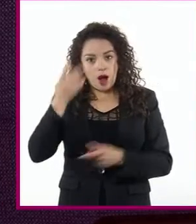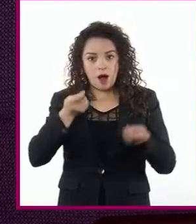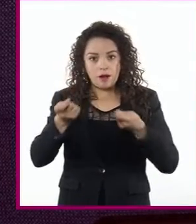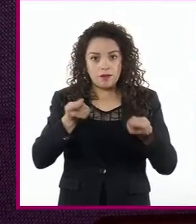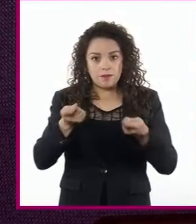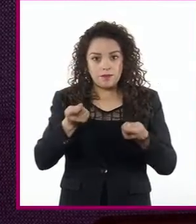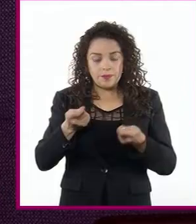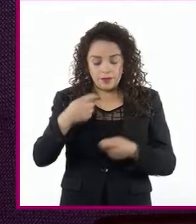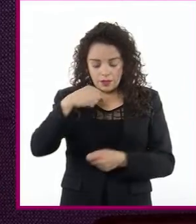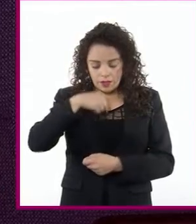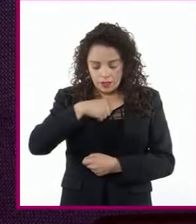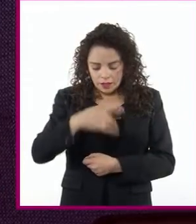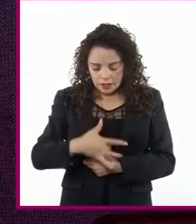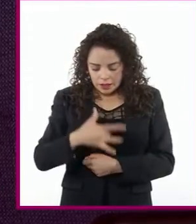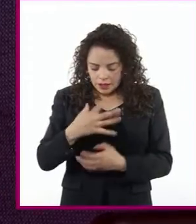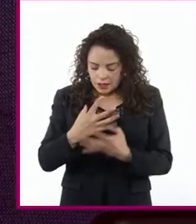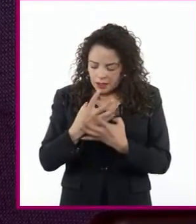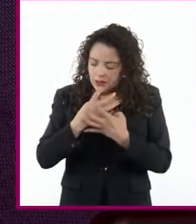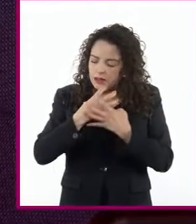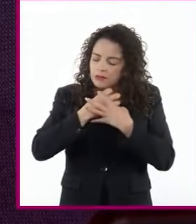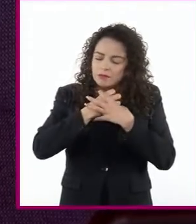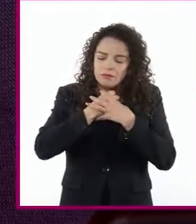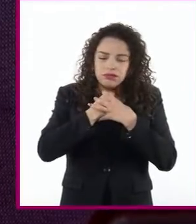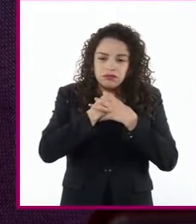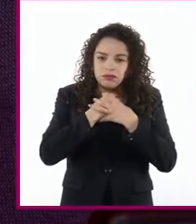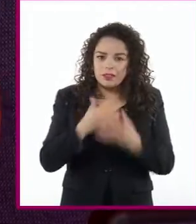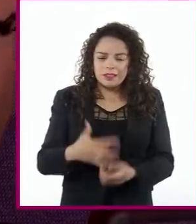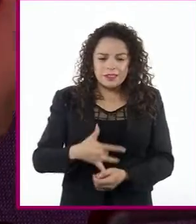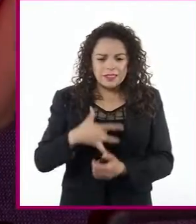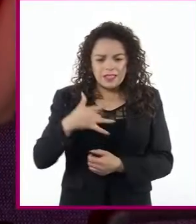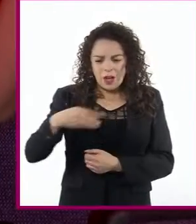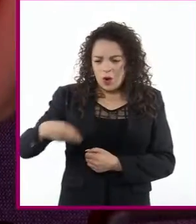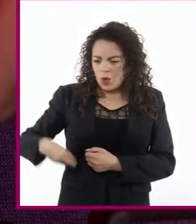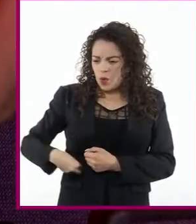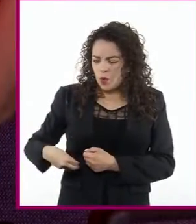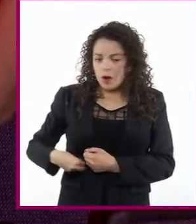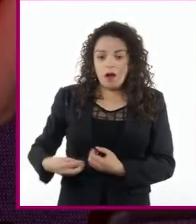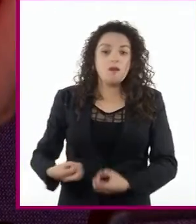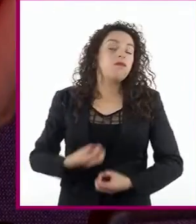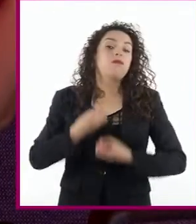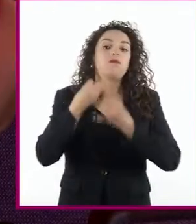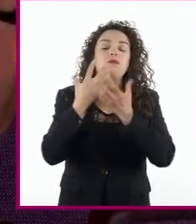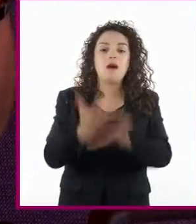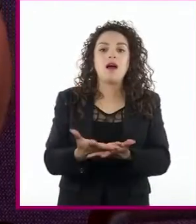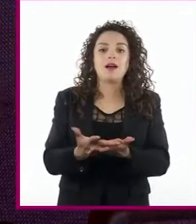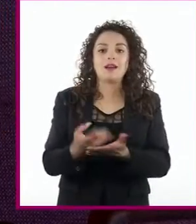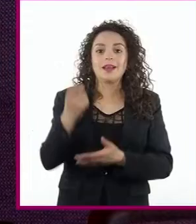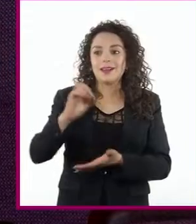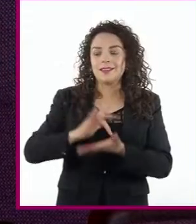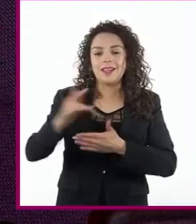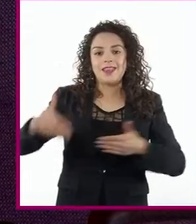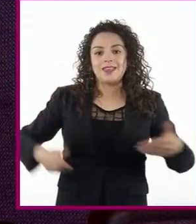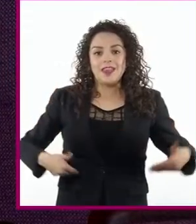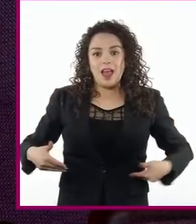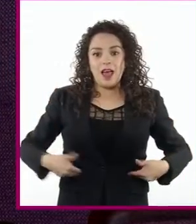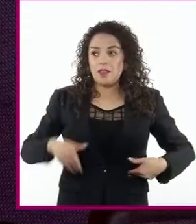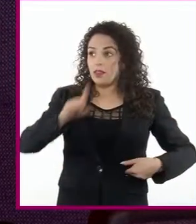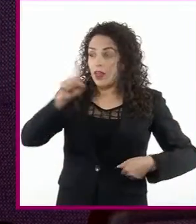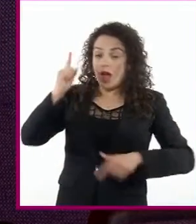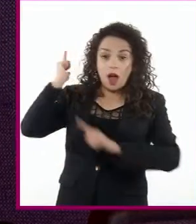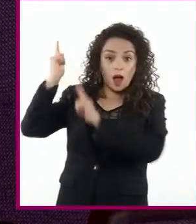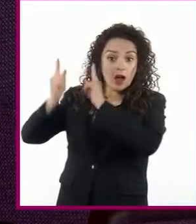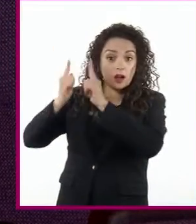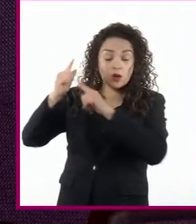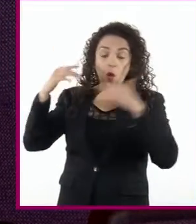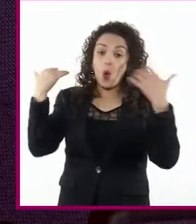se estruja, las culpas se lavan. Poder del teatro. Los griegos fueron